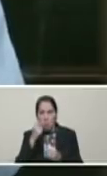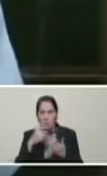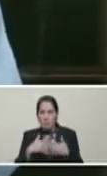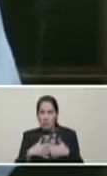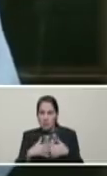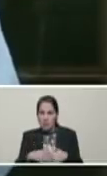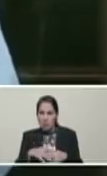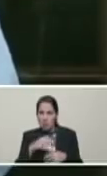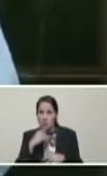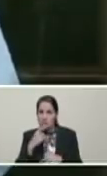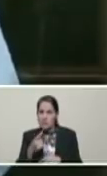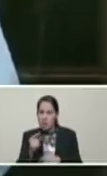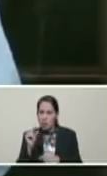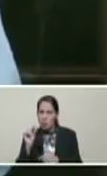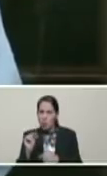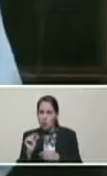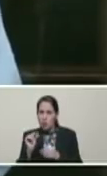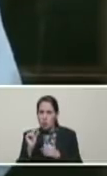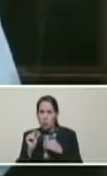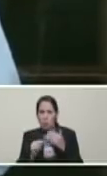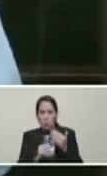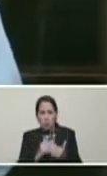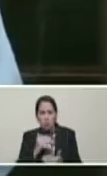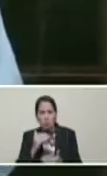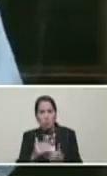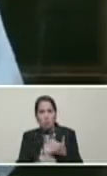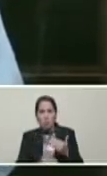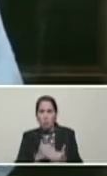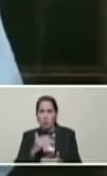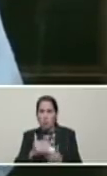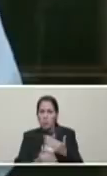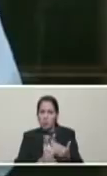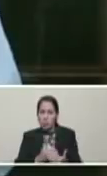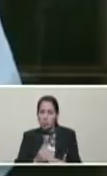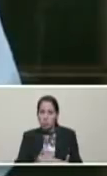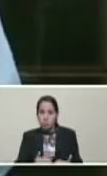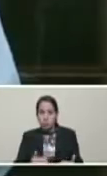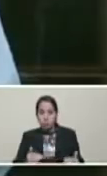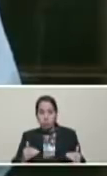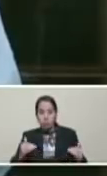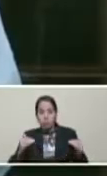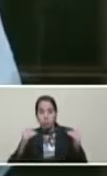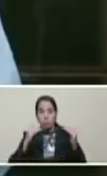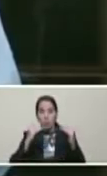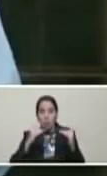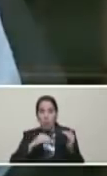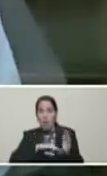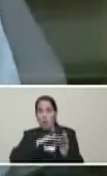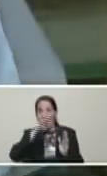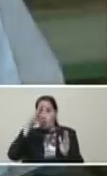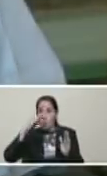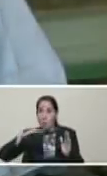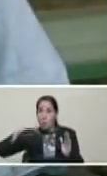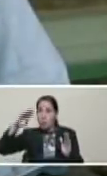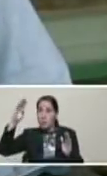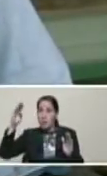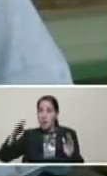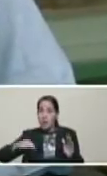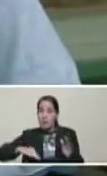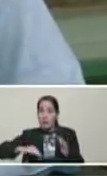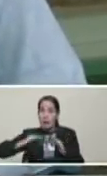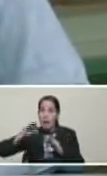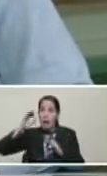un granito de arena y otro granito de arena vamos levantando la montaña alta poderosa